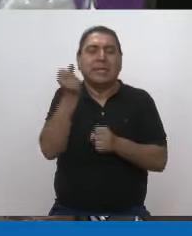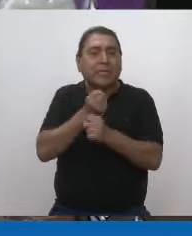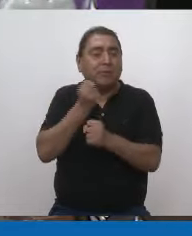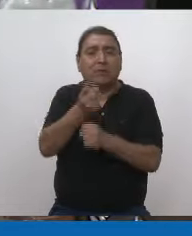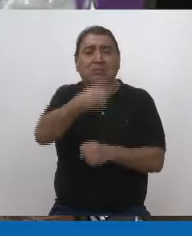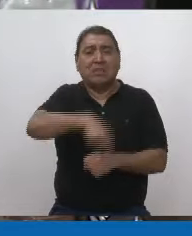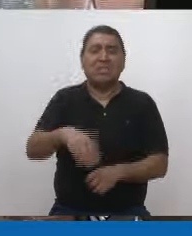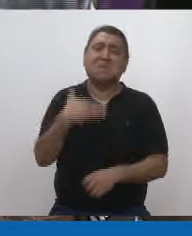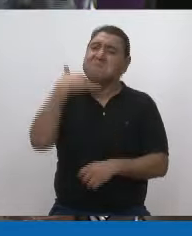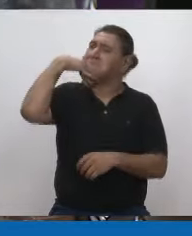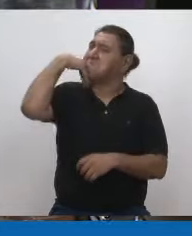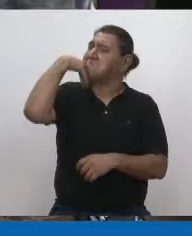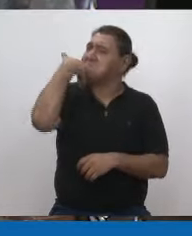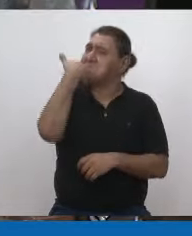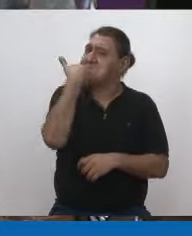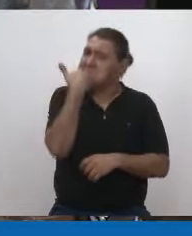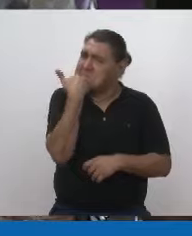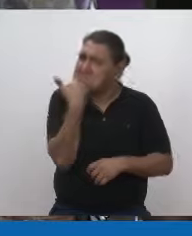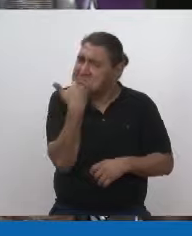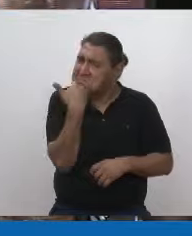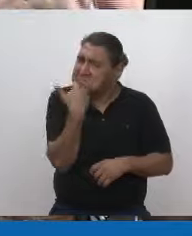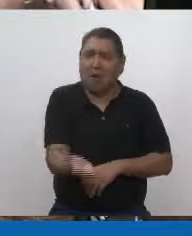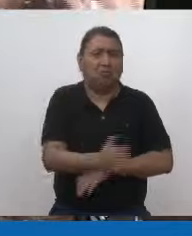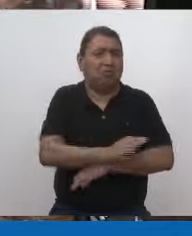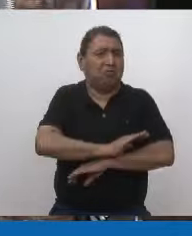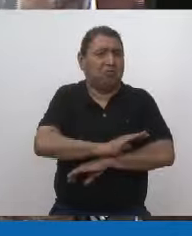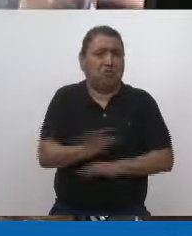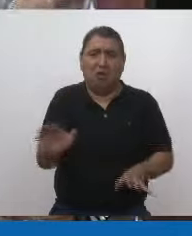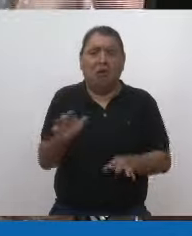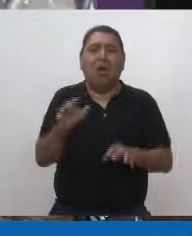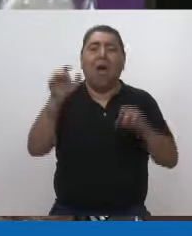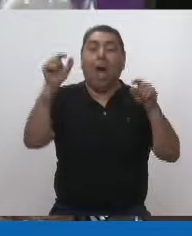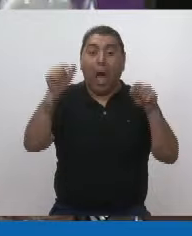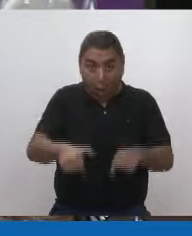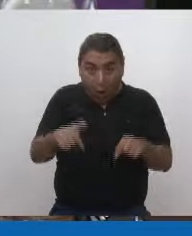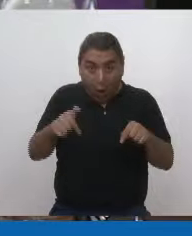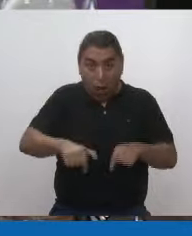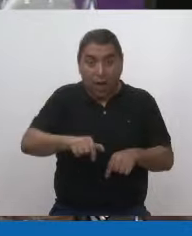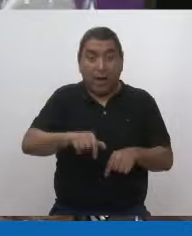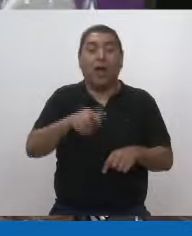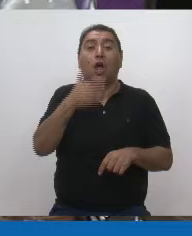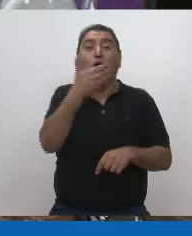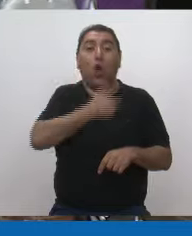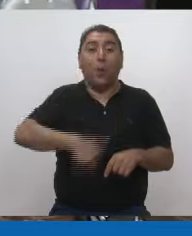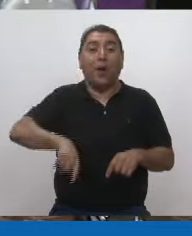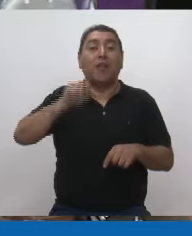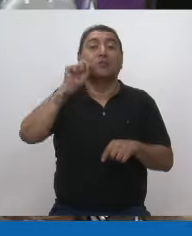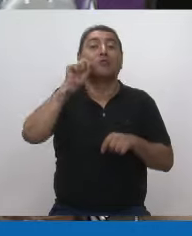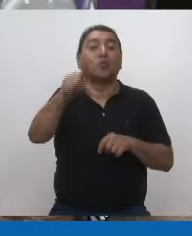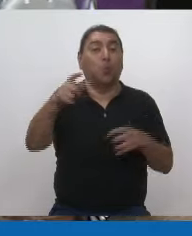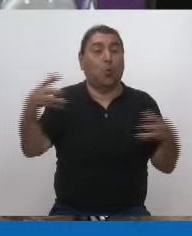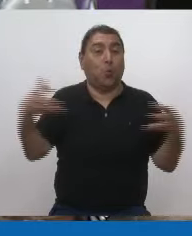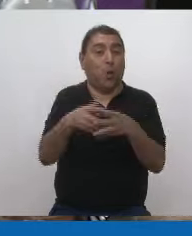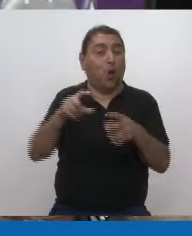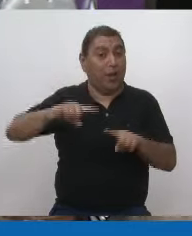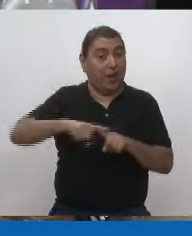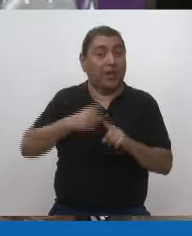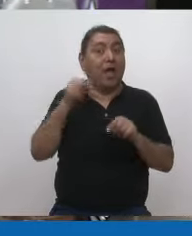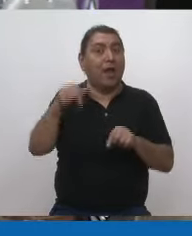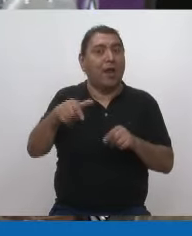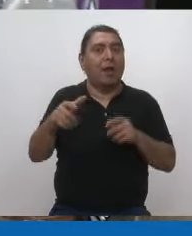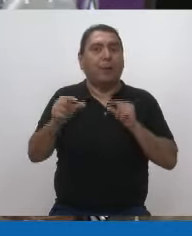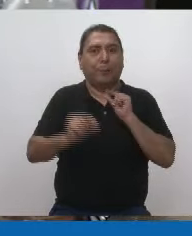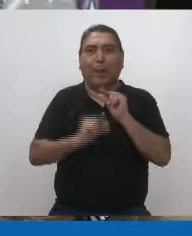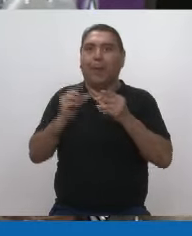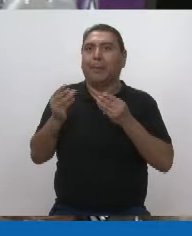nada. Y fíjense, no sé, fíjense que ahora hasta los propios gobernadores de su partido político están